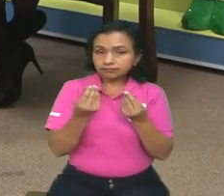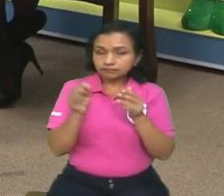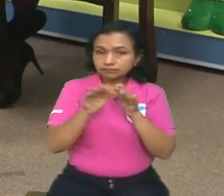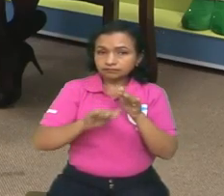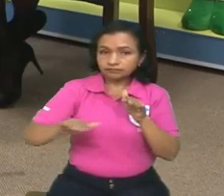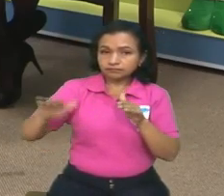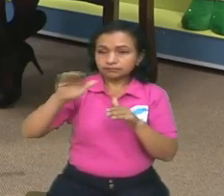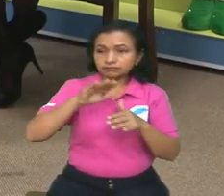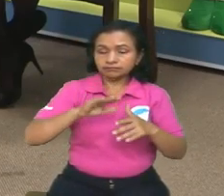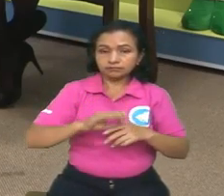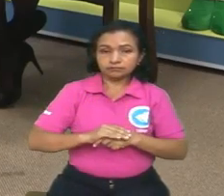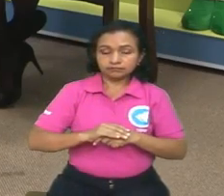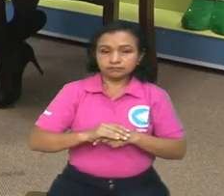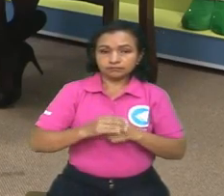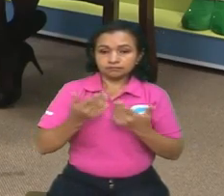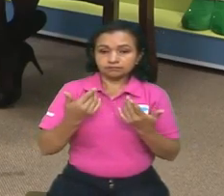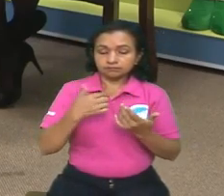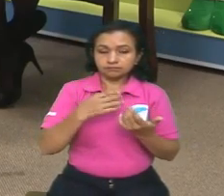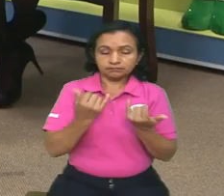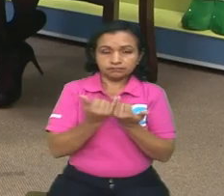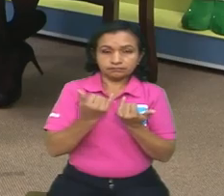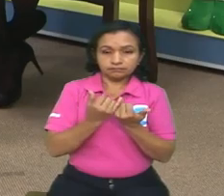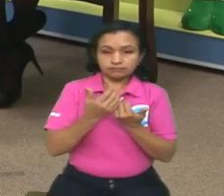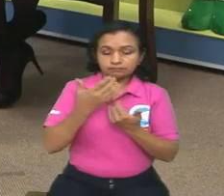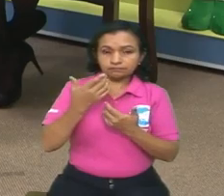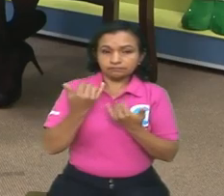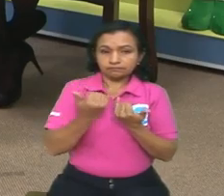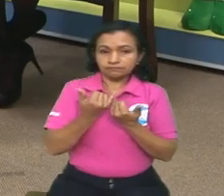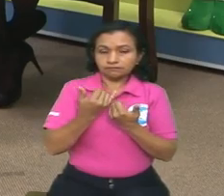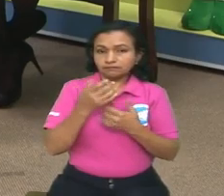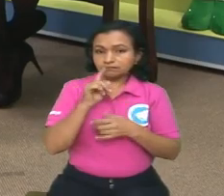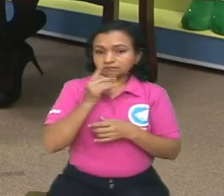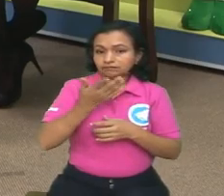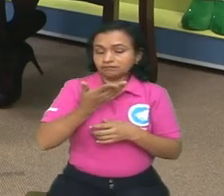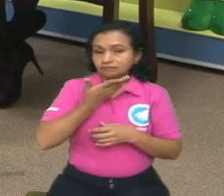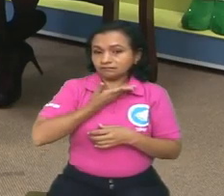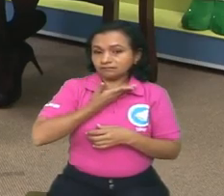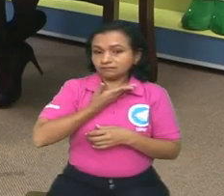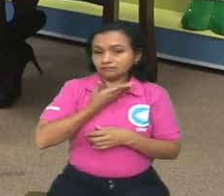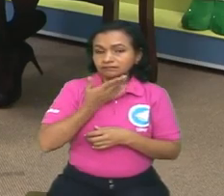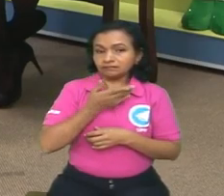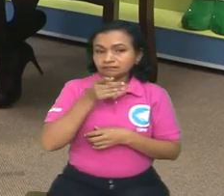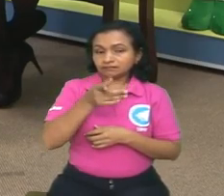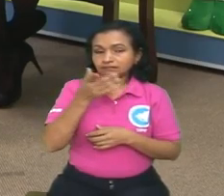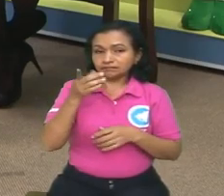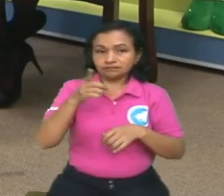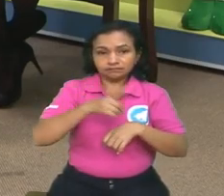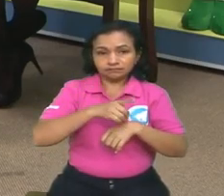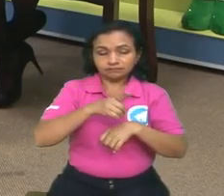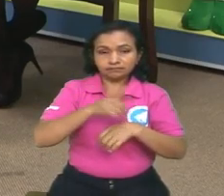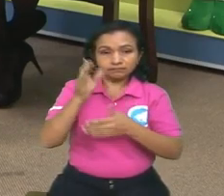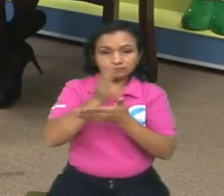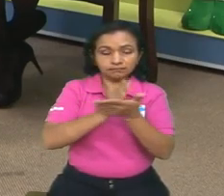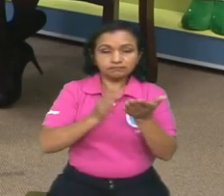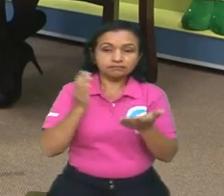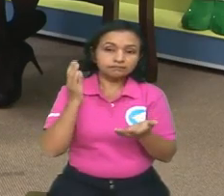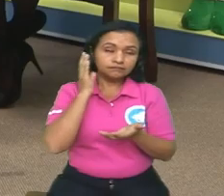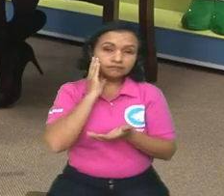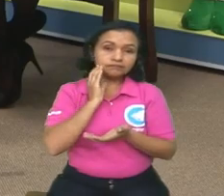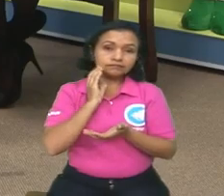más conservadoras en este aspecto. Incluso, ¿cómo le hacen? O si ha tenido usted alguna experiencia